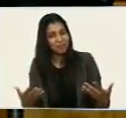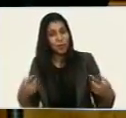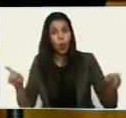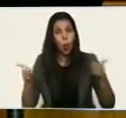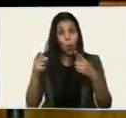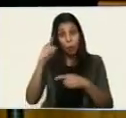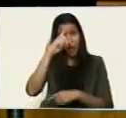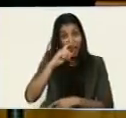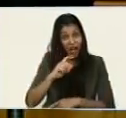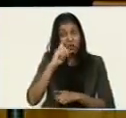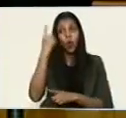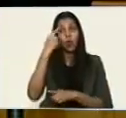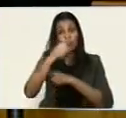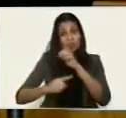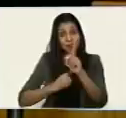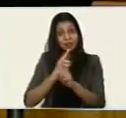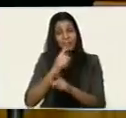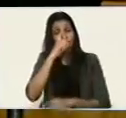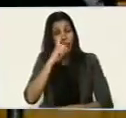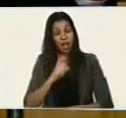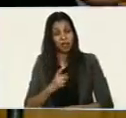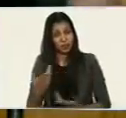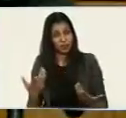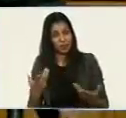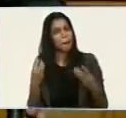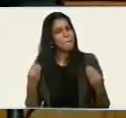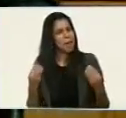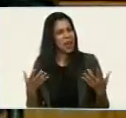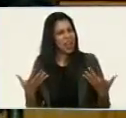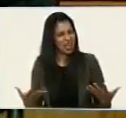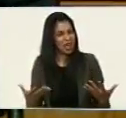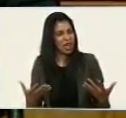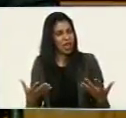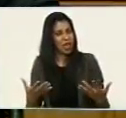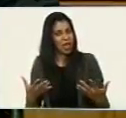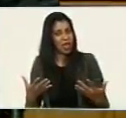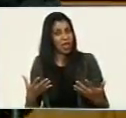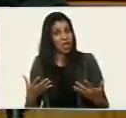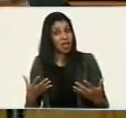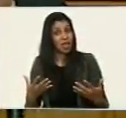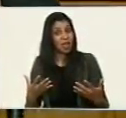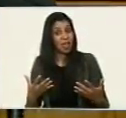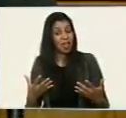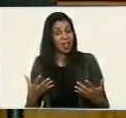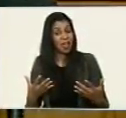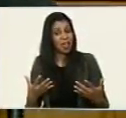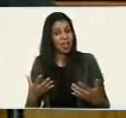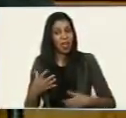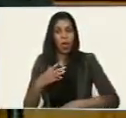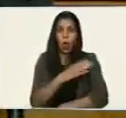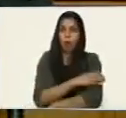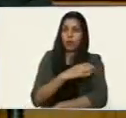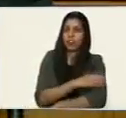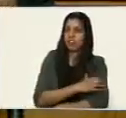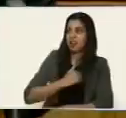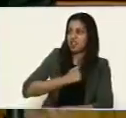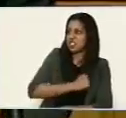Algo hay que hacer para revolverles el agua a los señores de la amargura.